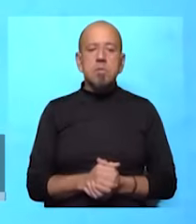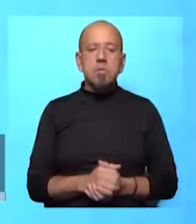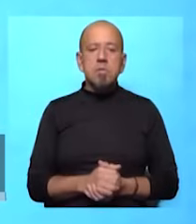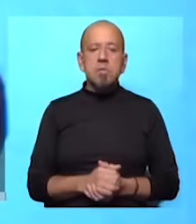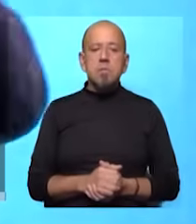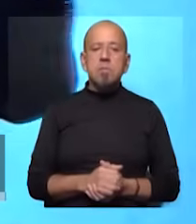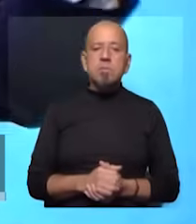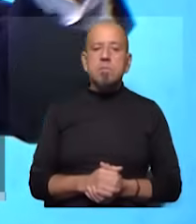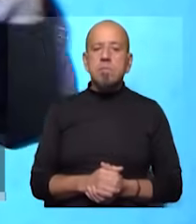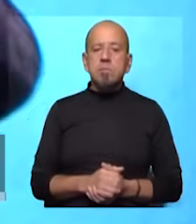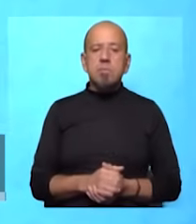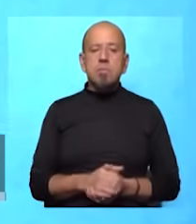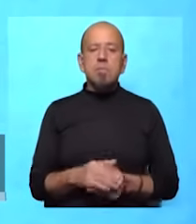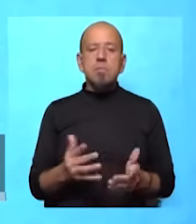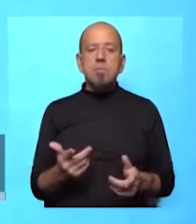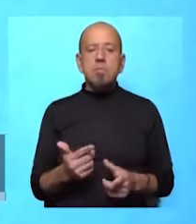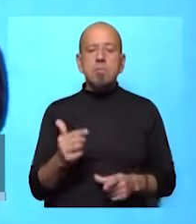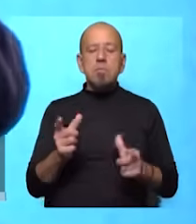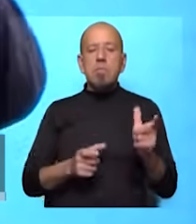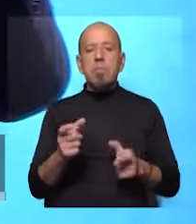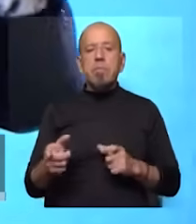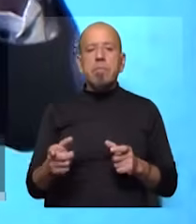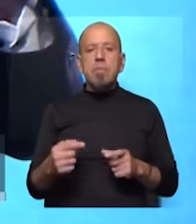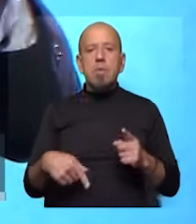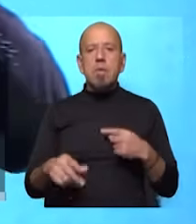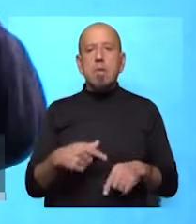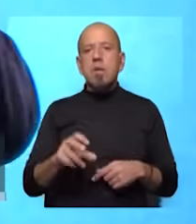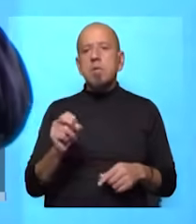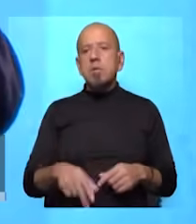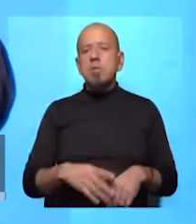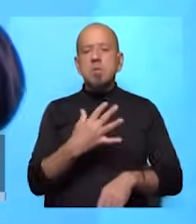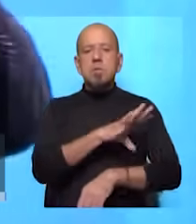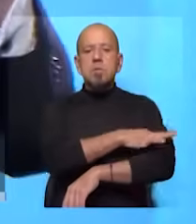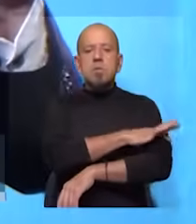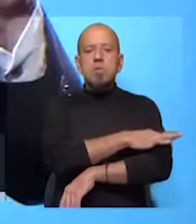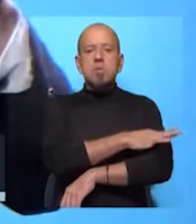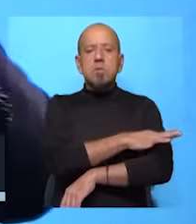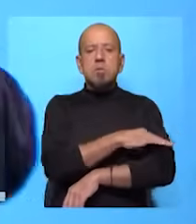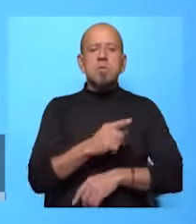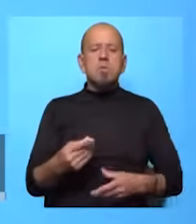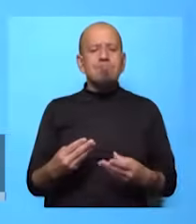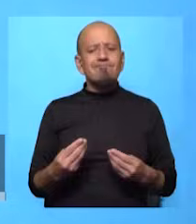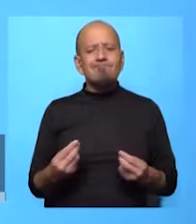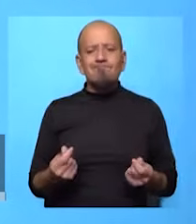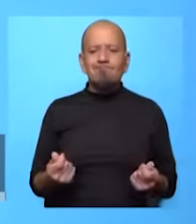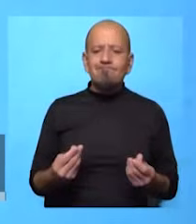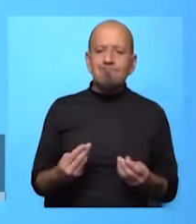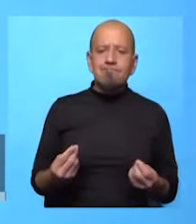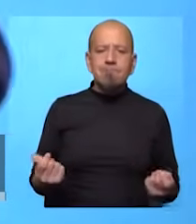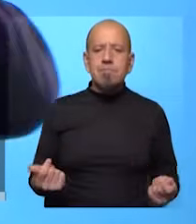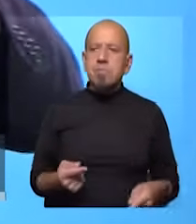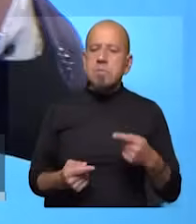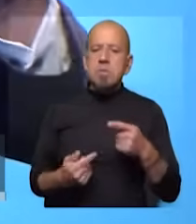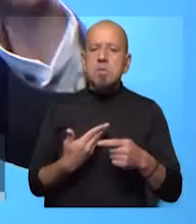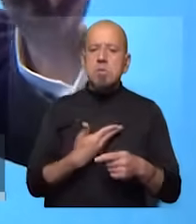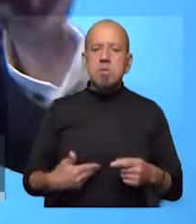una vez lo escuché yo la gente seguramente esas críticas a orsi porque dicen or si es tibio no no se mete mucho contra el gobierno no